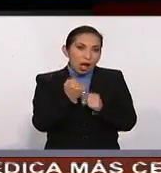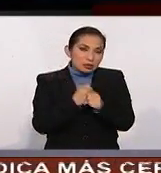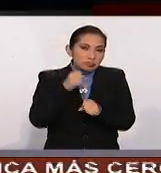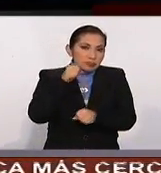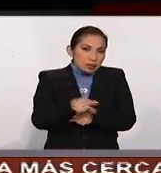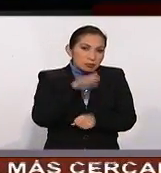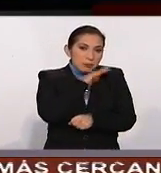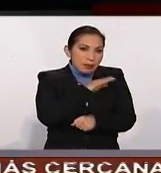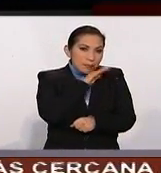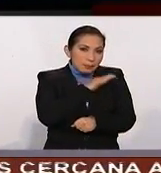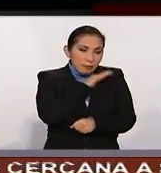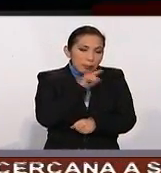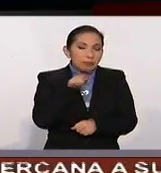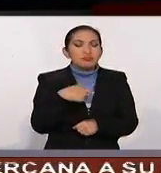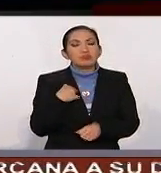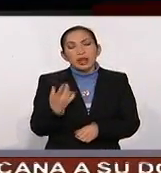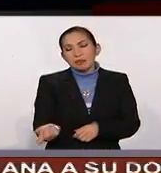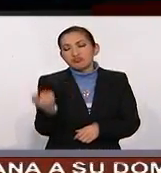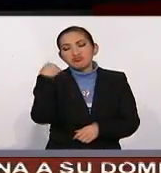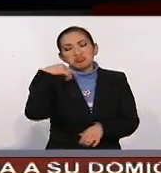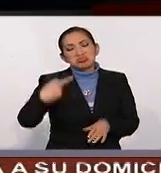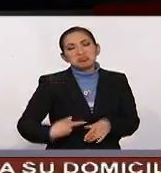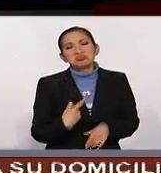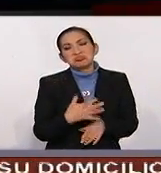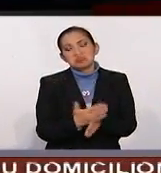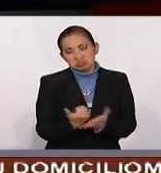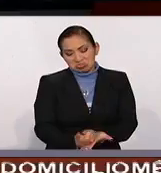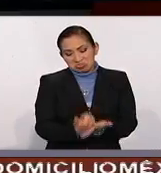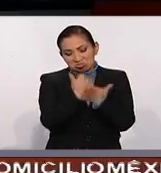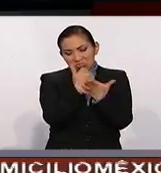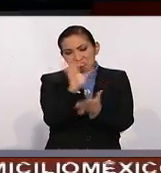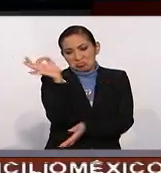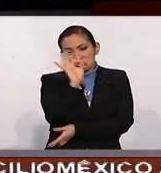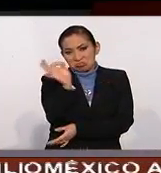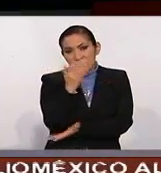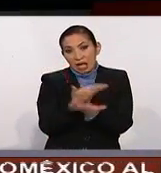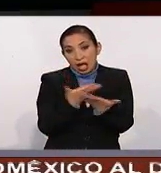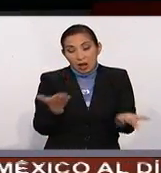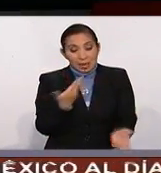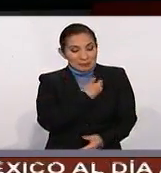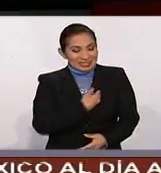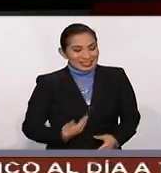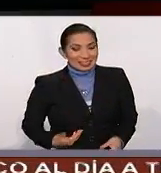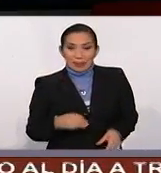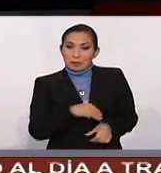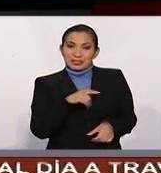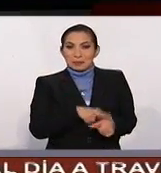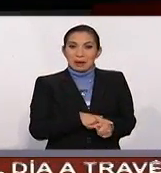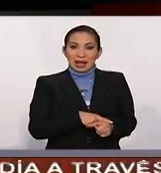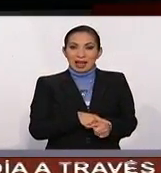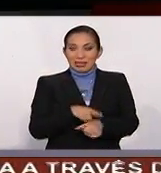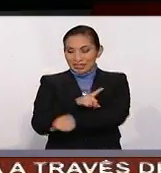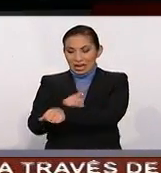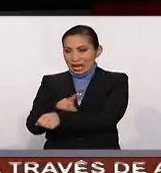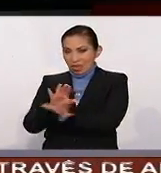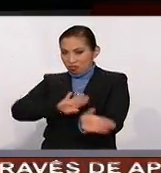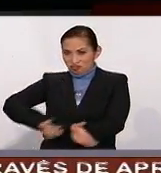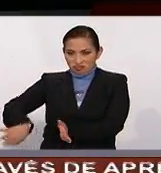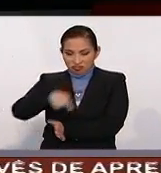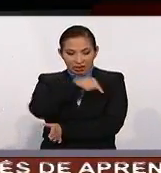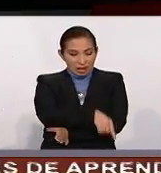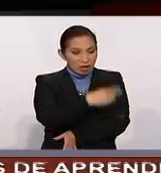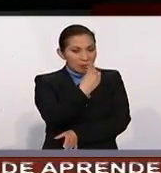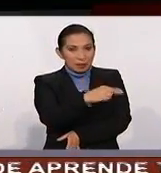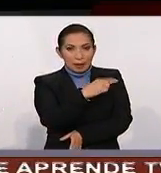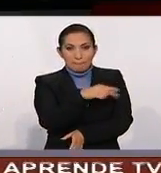bueno, ¿en qué nos va a ayudar si llega ahora un presidente municipal en lugar de un delegado, cuando vemos,